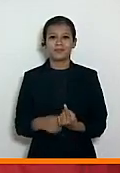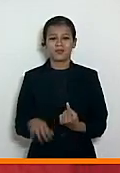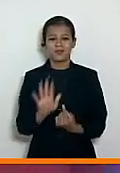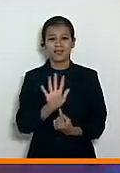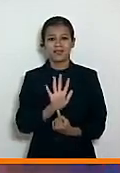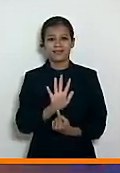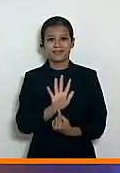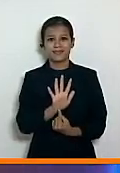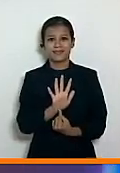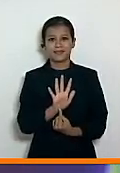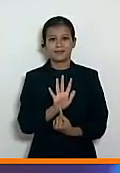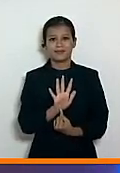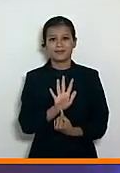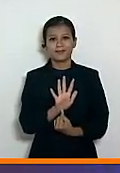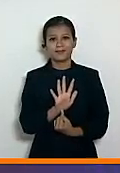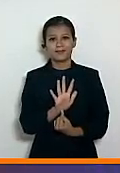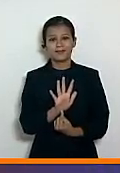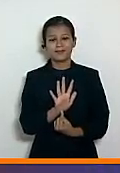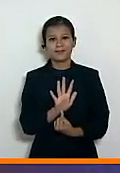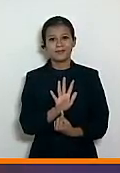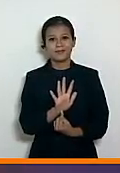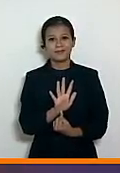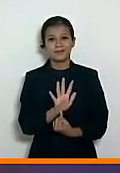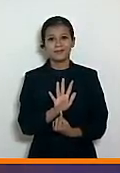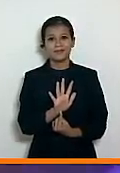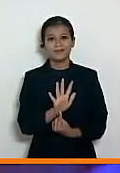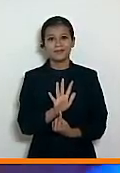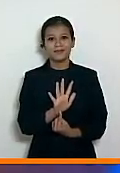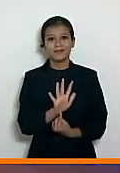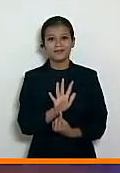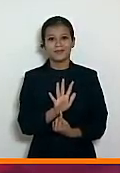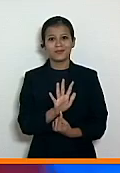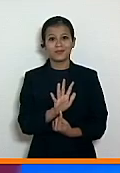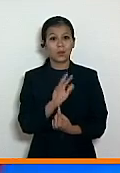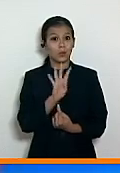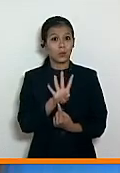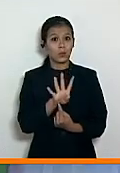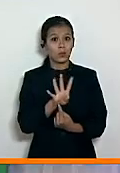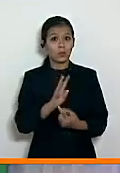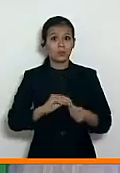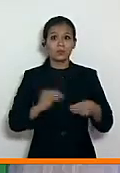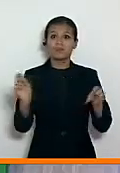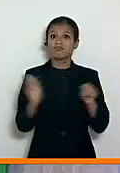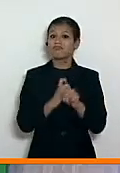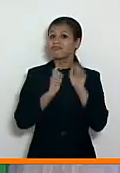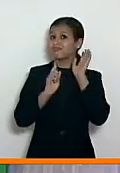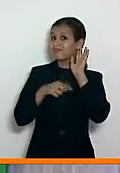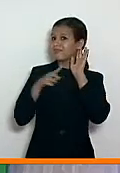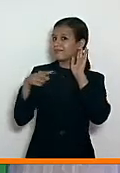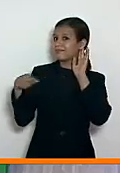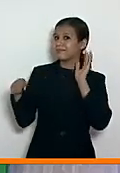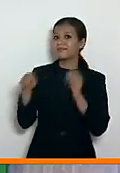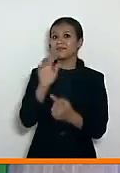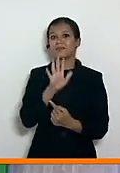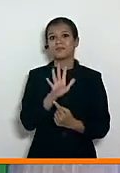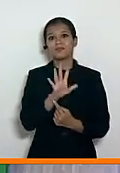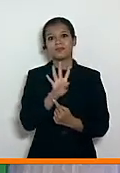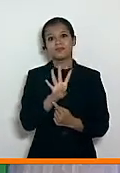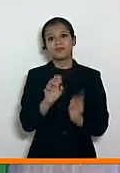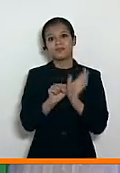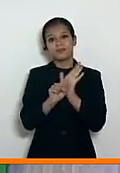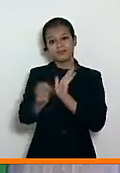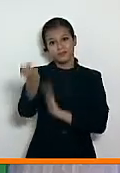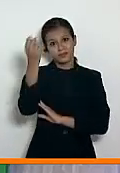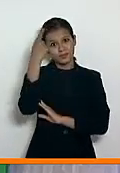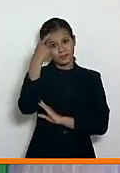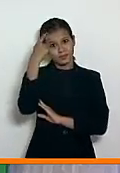5. Segundo dígito. Este es el 4. El número favorecido para esta tarde es el 54